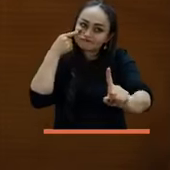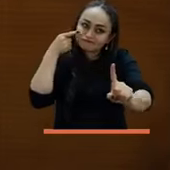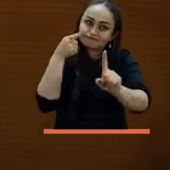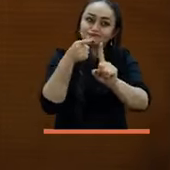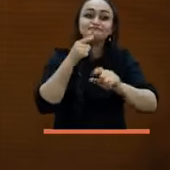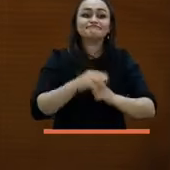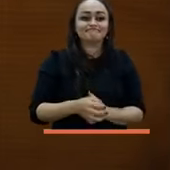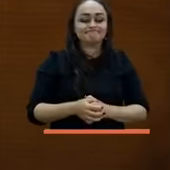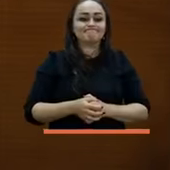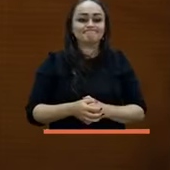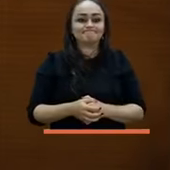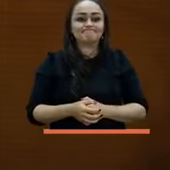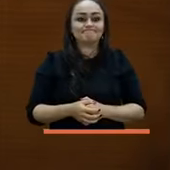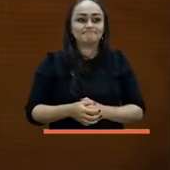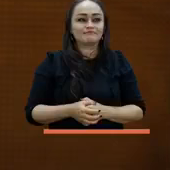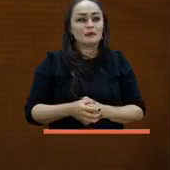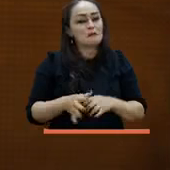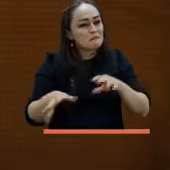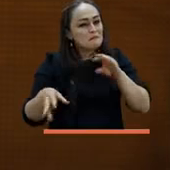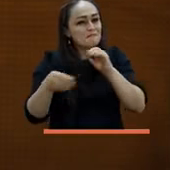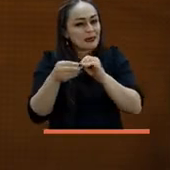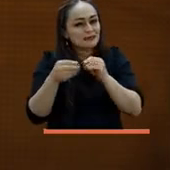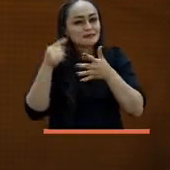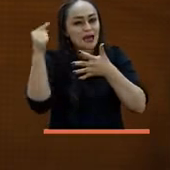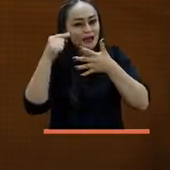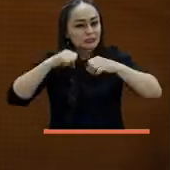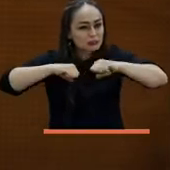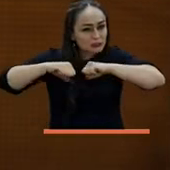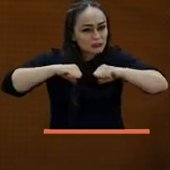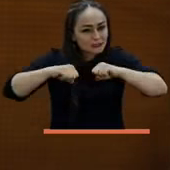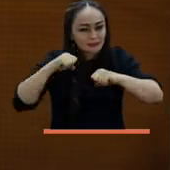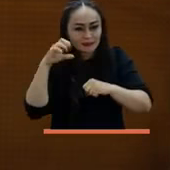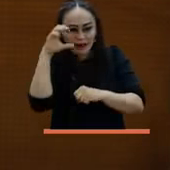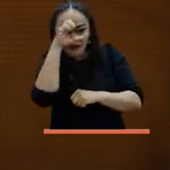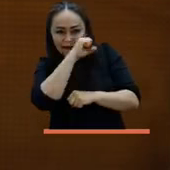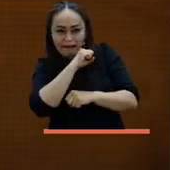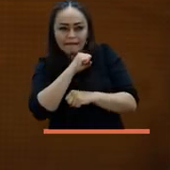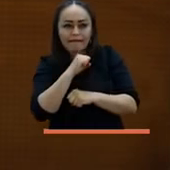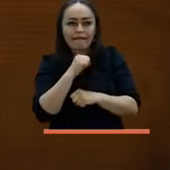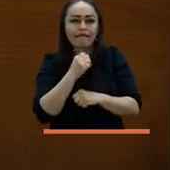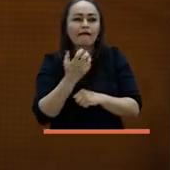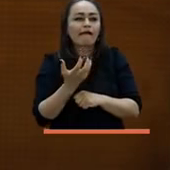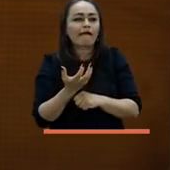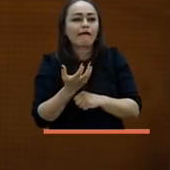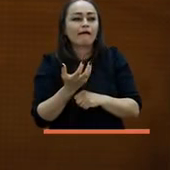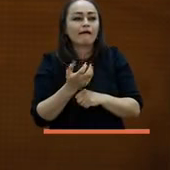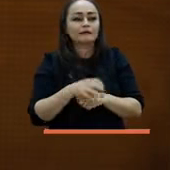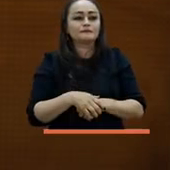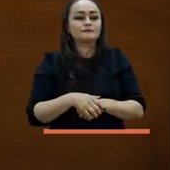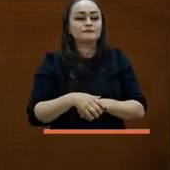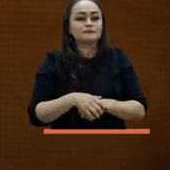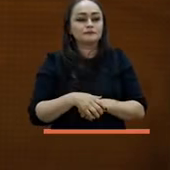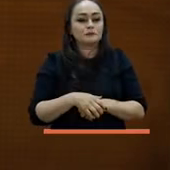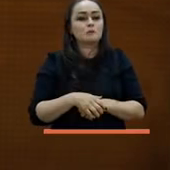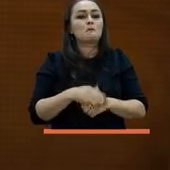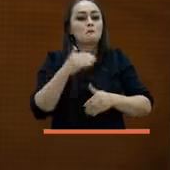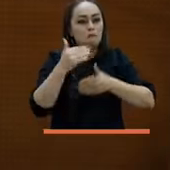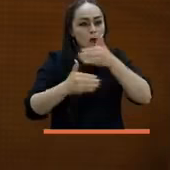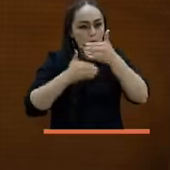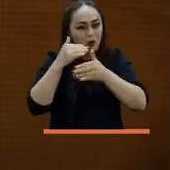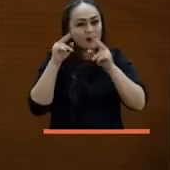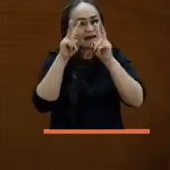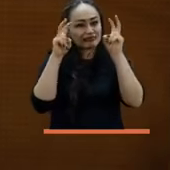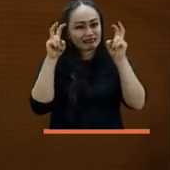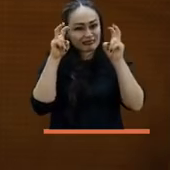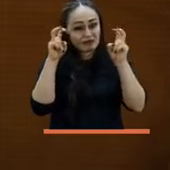y también pensaría que una de las acciones que es necesario poder identificar es poder abordar el tema